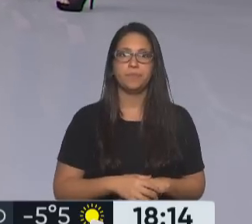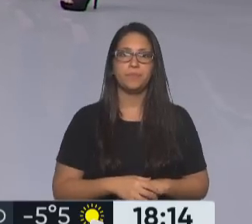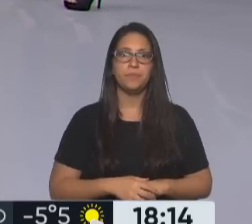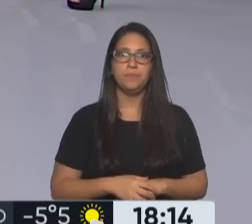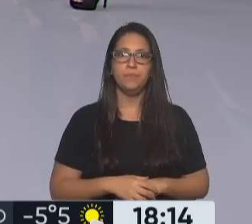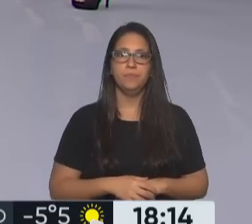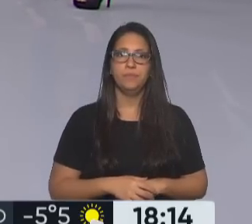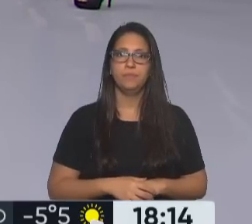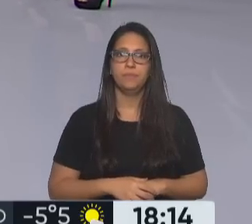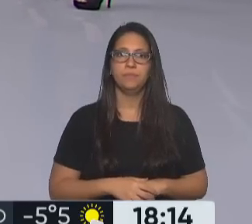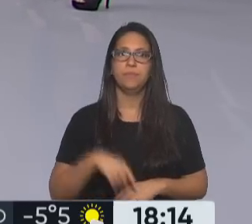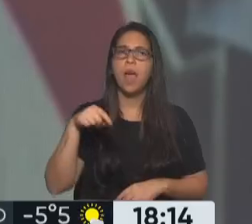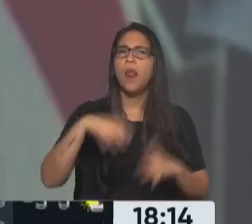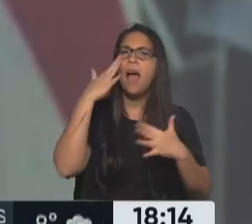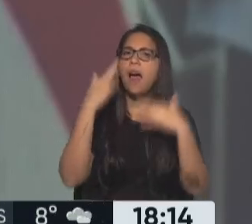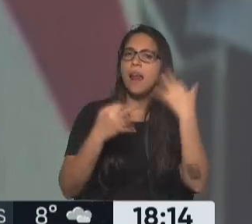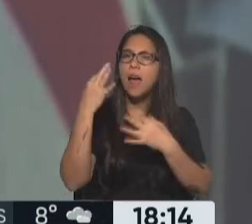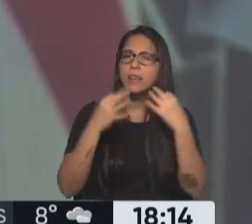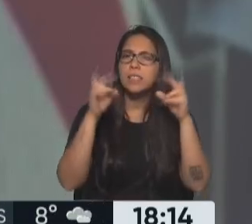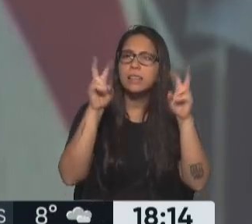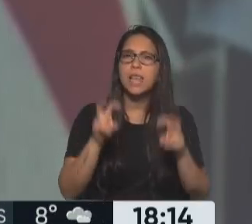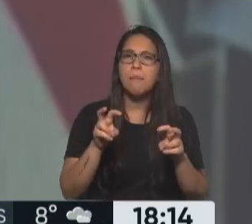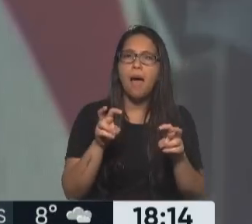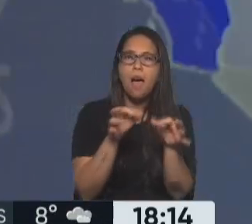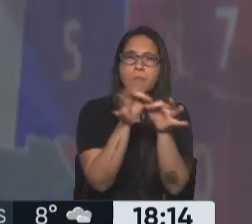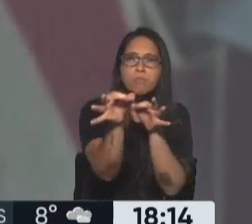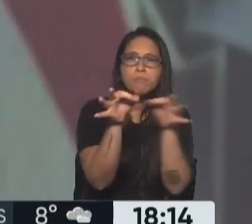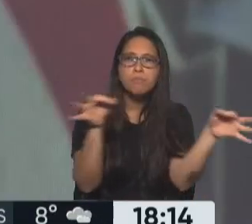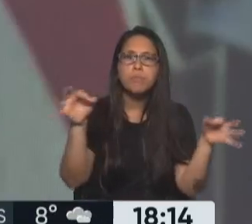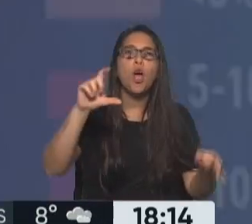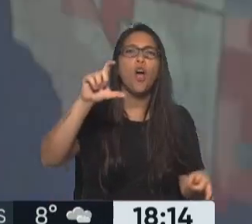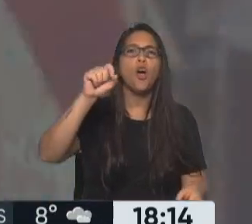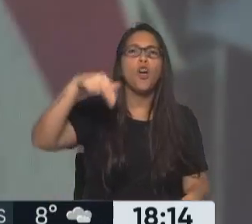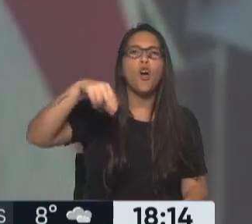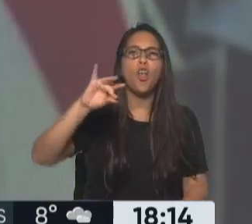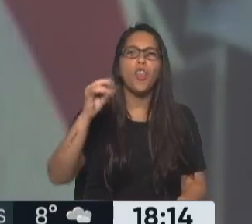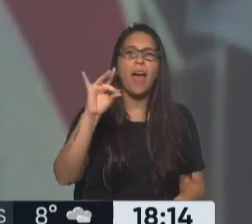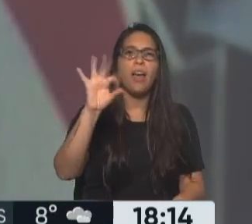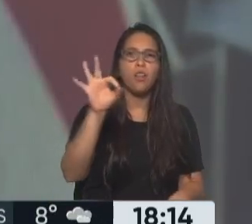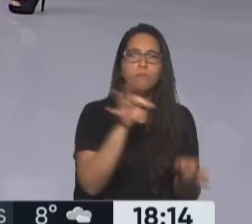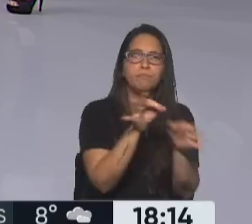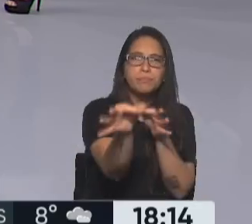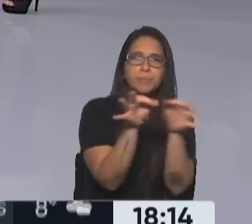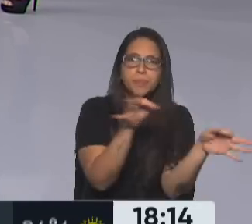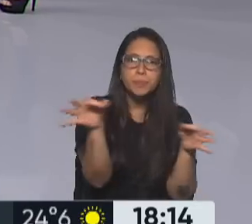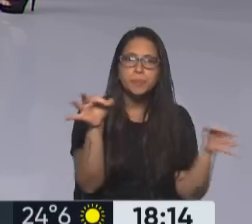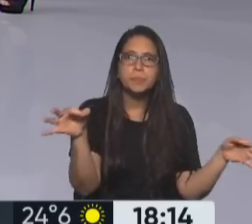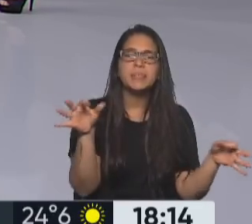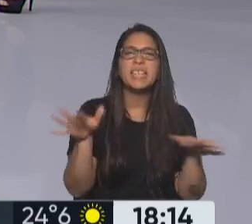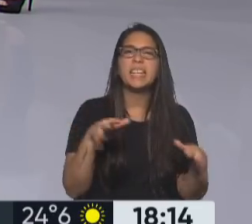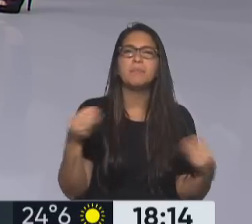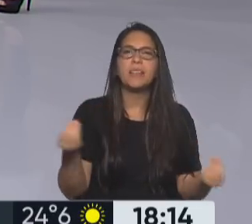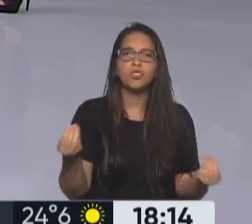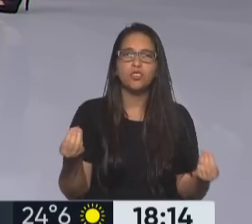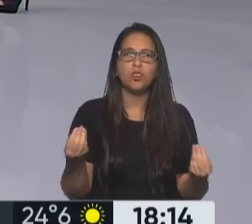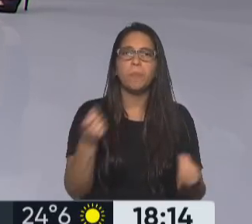Y metemos a analizar la cuestión de los condados, ¿no? Que es muy interesante de lo que ha sucedido, la